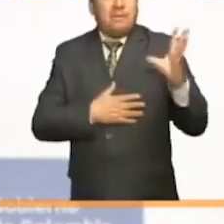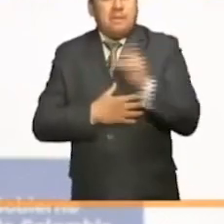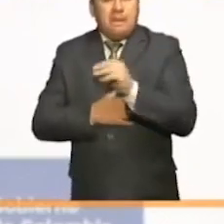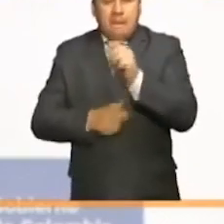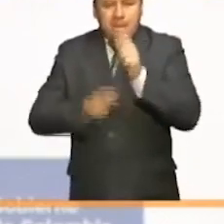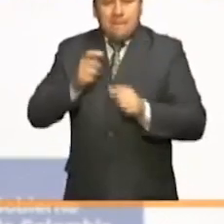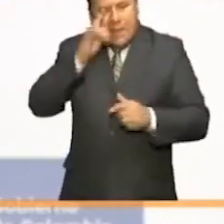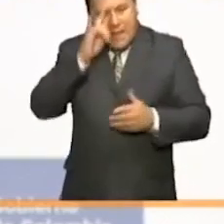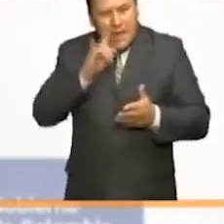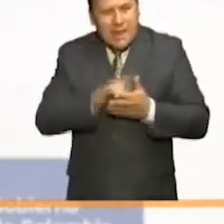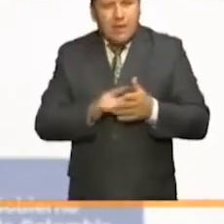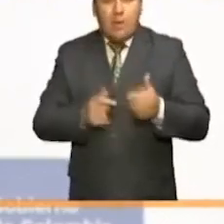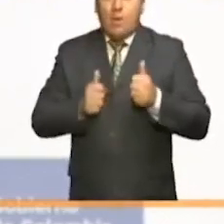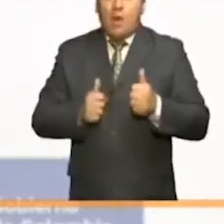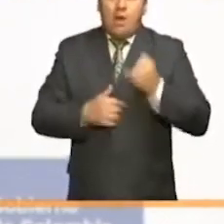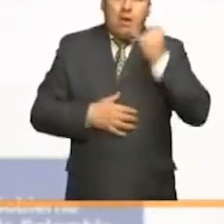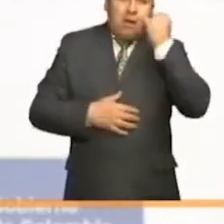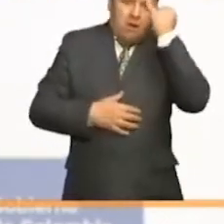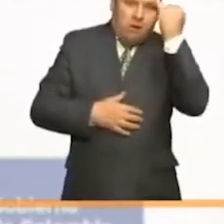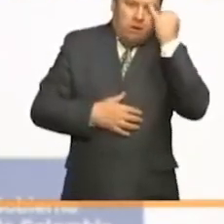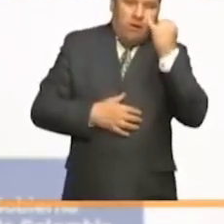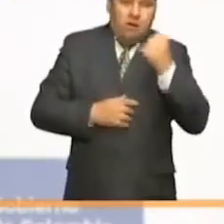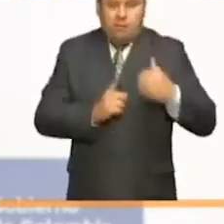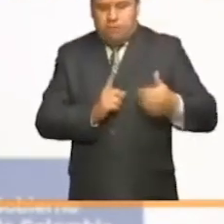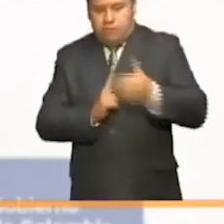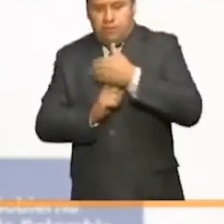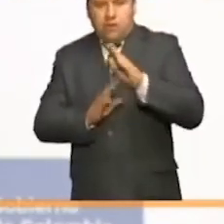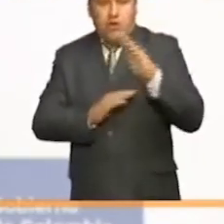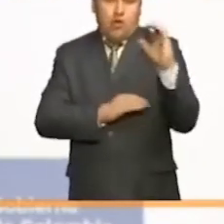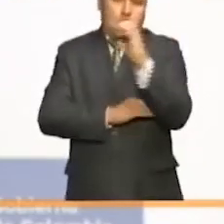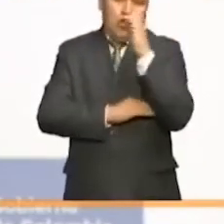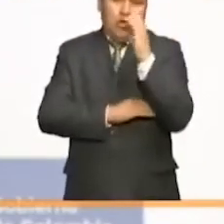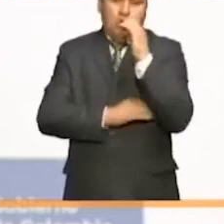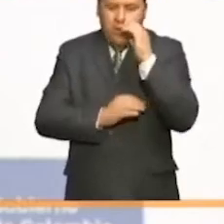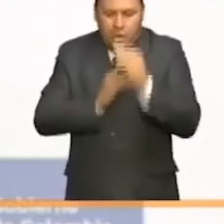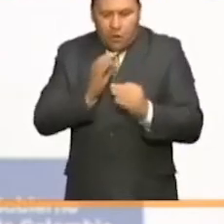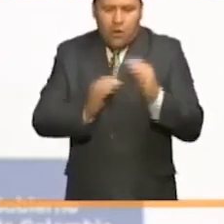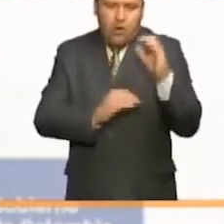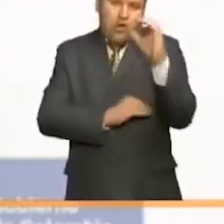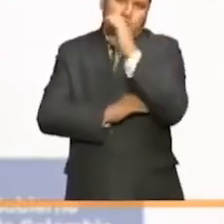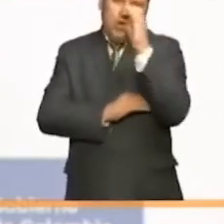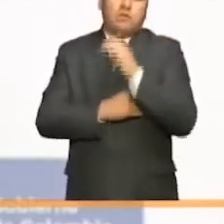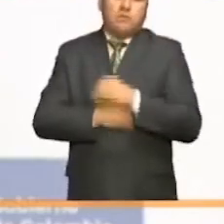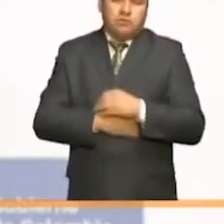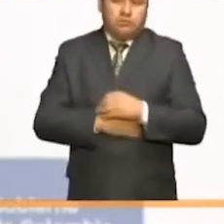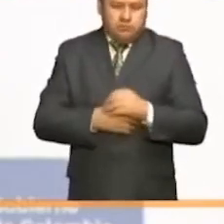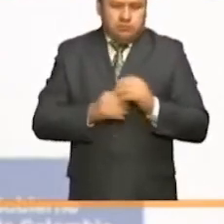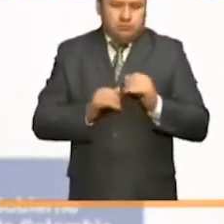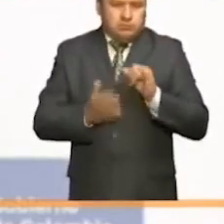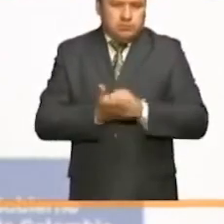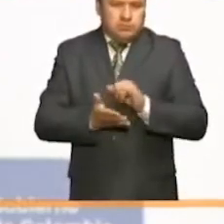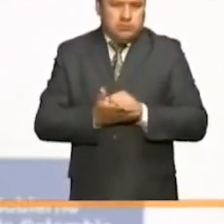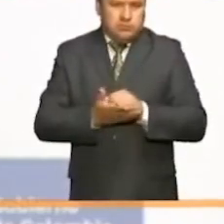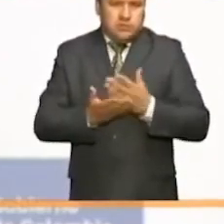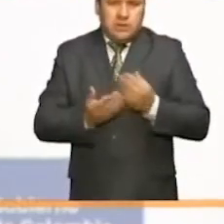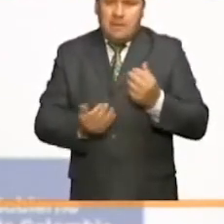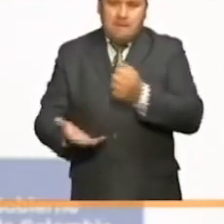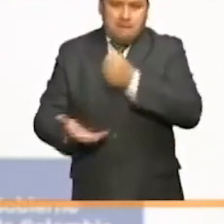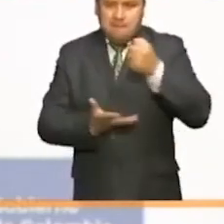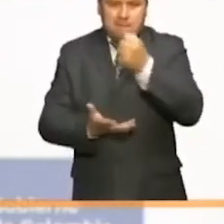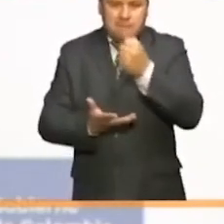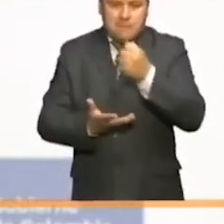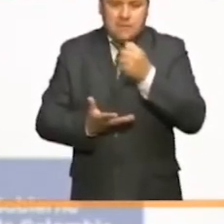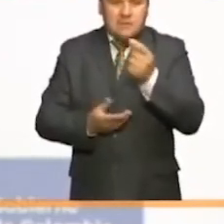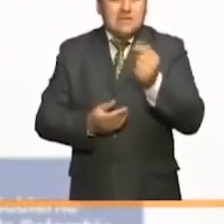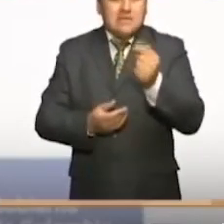personas que crean que tienen buenas ideas para proteger a los colombianos para cuidar a los colombianos y para mantener el reflujo de recursos en el